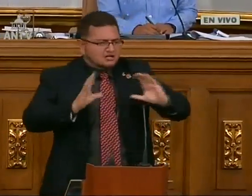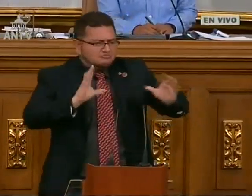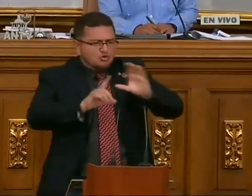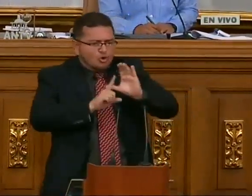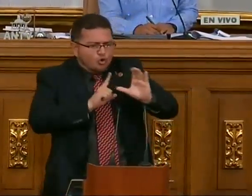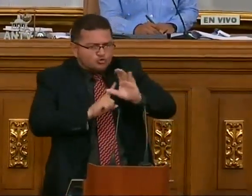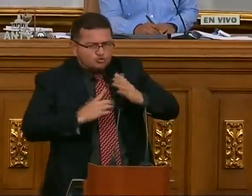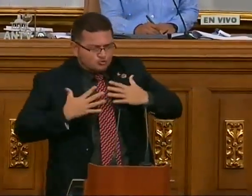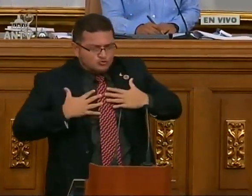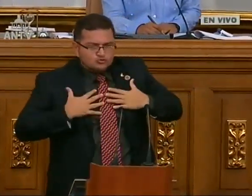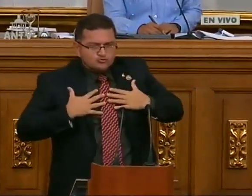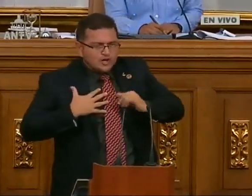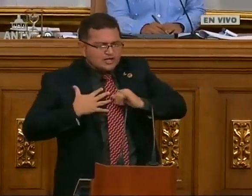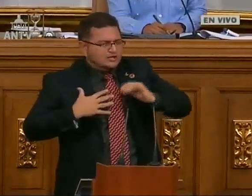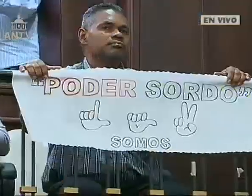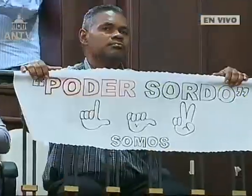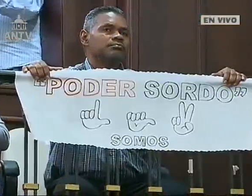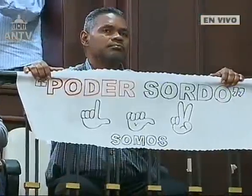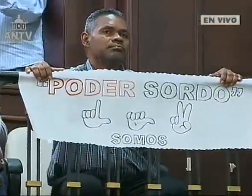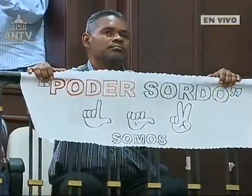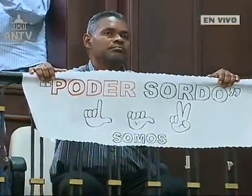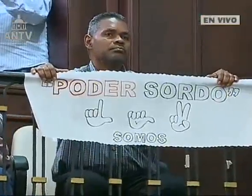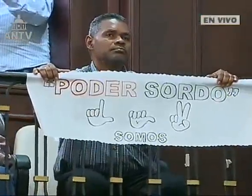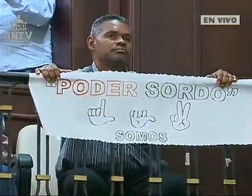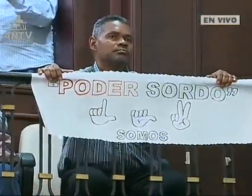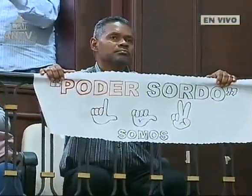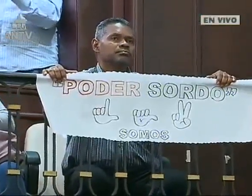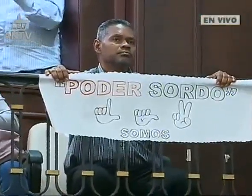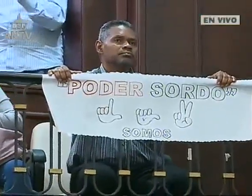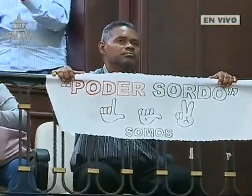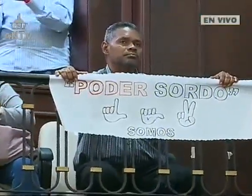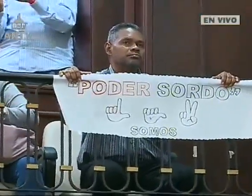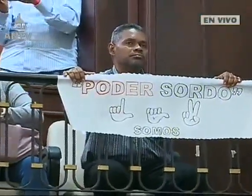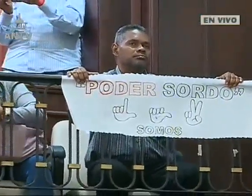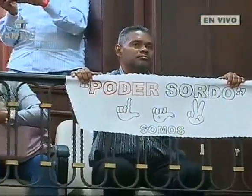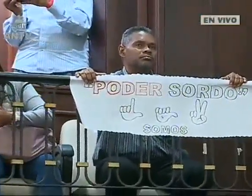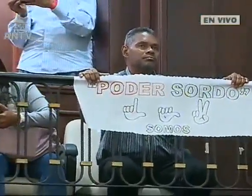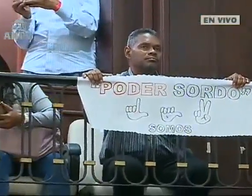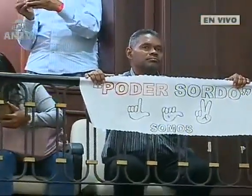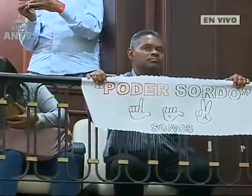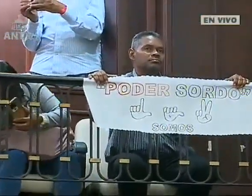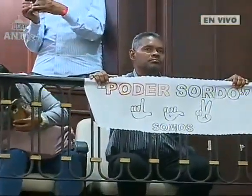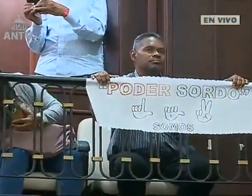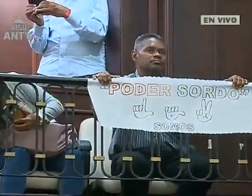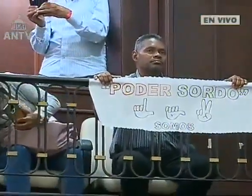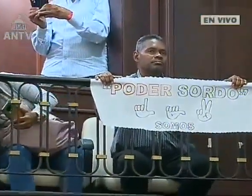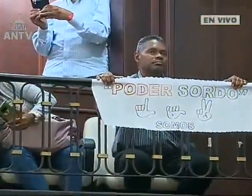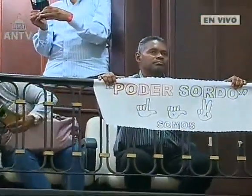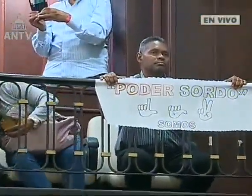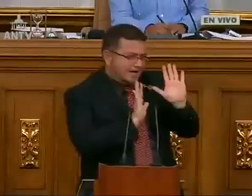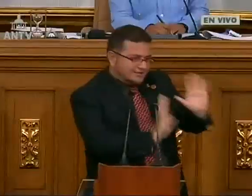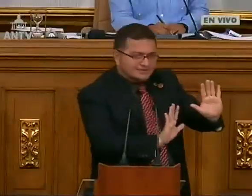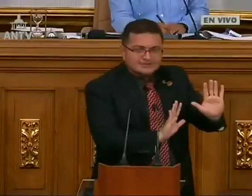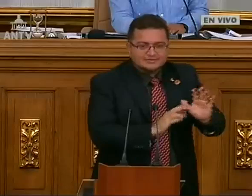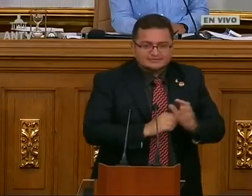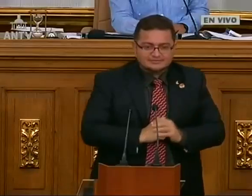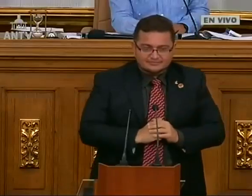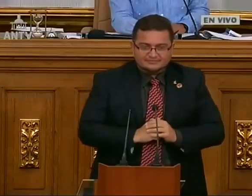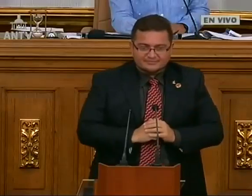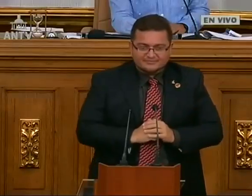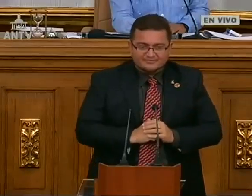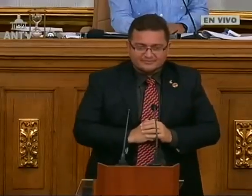Identidad Tienen Una Cultura Propia Y Se Manejan Con La Lengua De Señas Venezolana Esa Esa Esa Esa